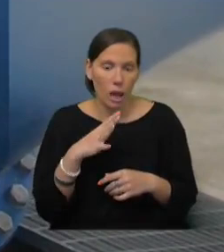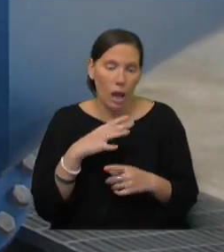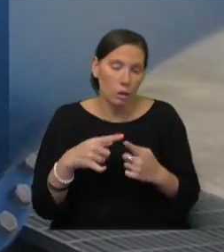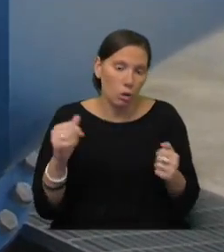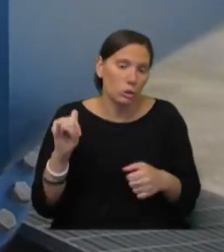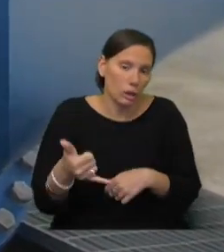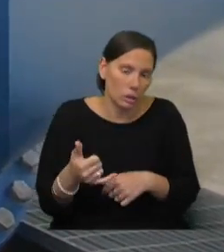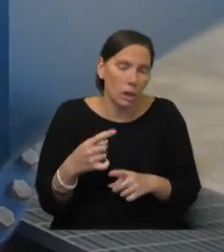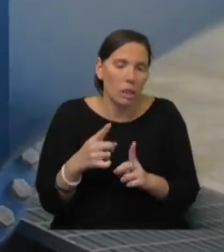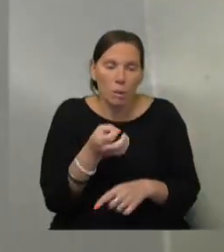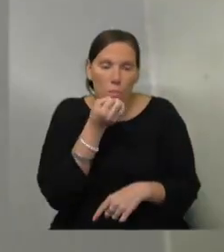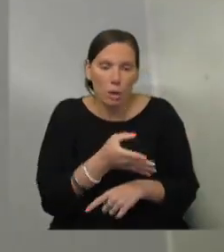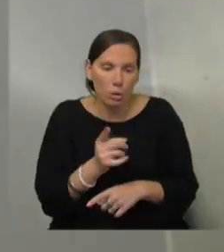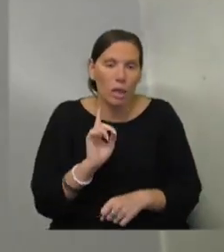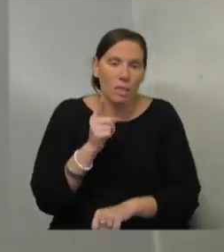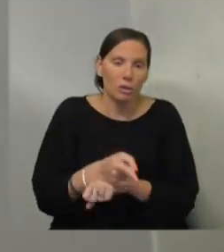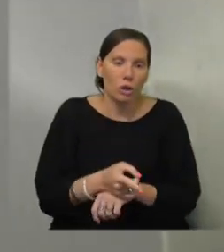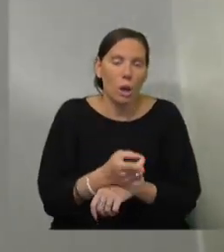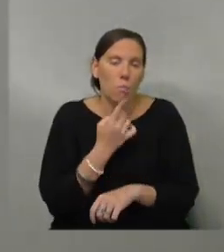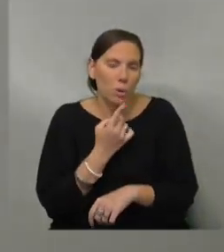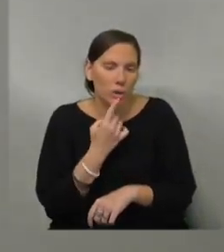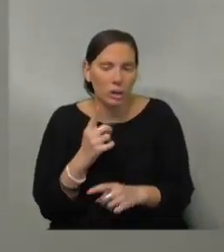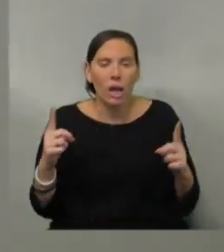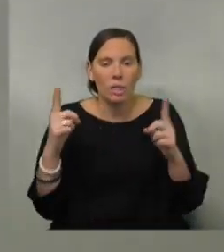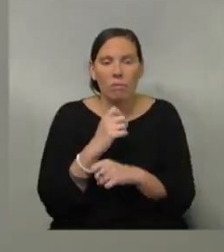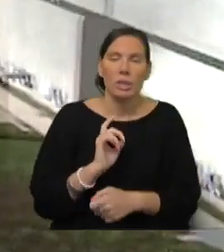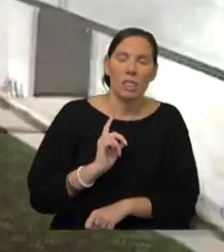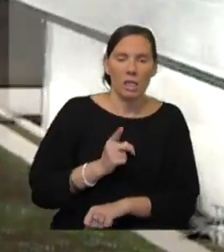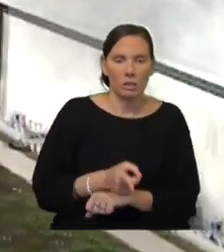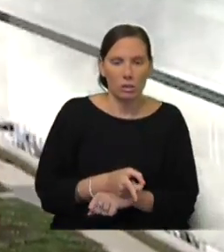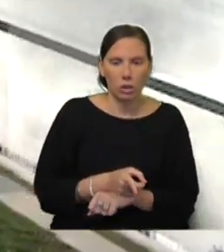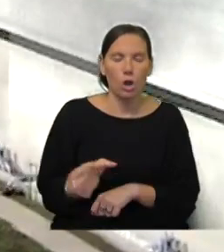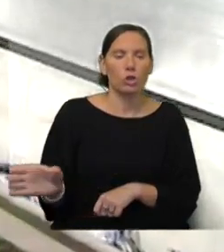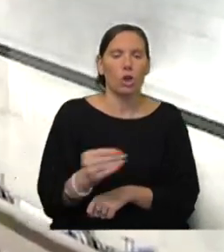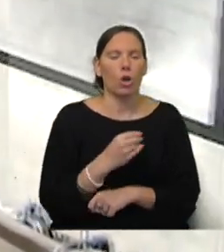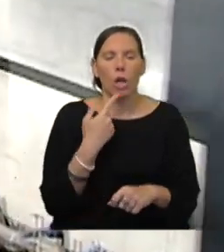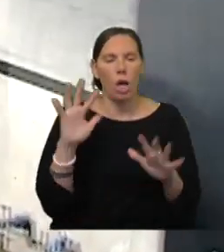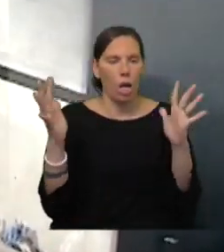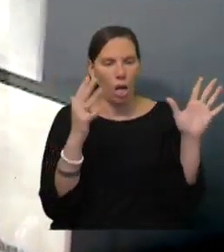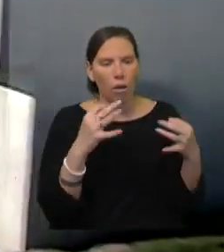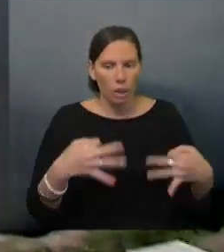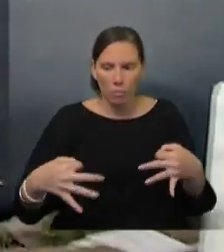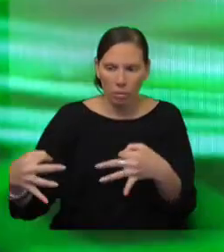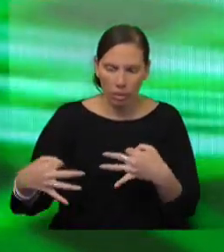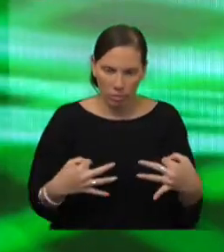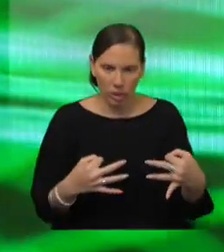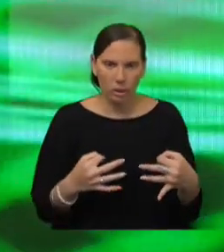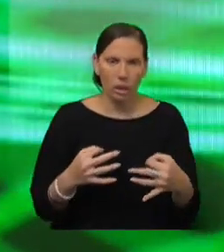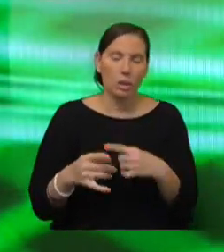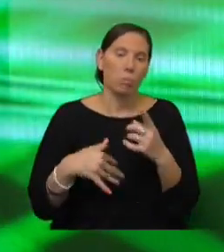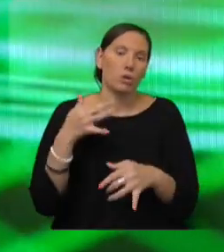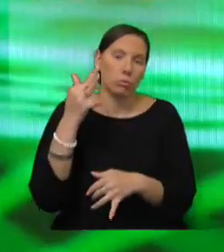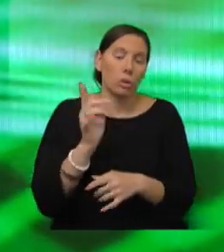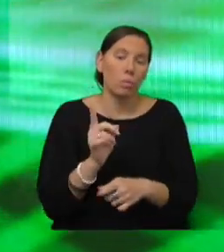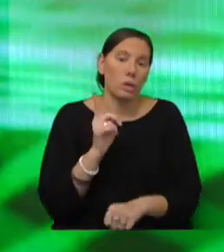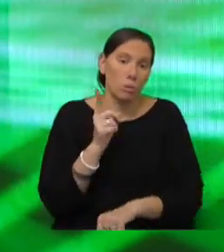esto es normal y es lo que implica tomar decisiones políticas es difícil que un tome una decisión que todo el mundo aplauda evidentemente pasando rayo y pasando el tiempo tiene que ser